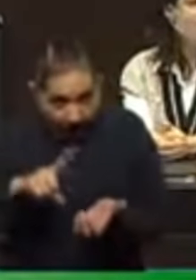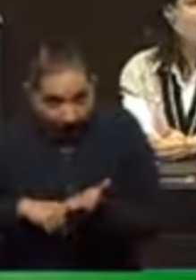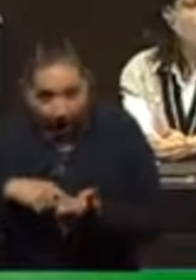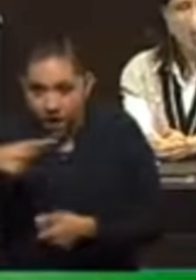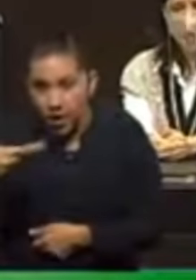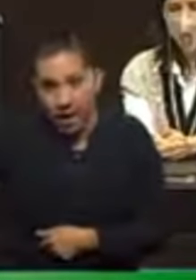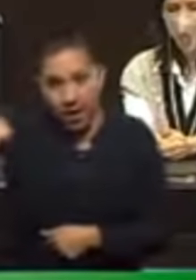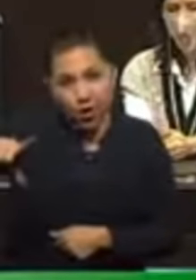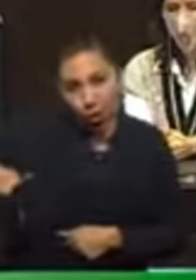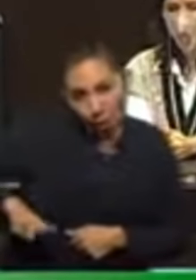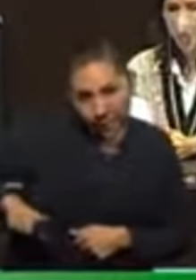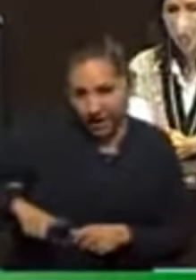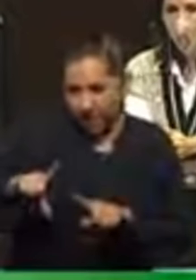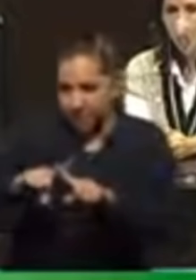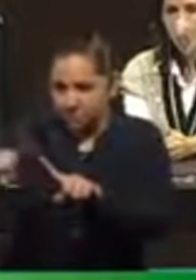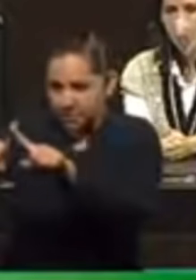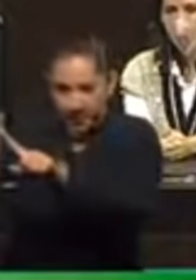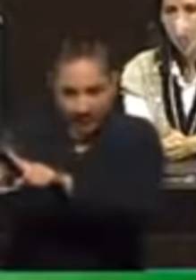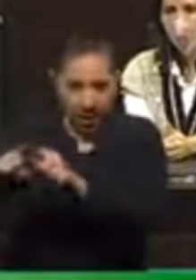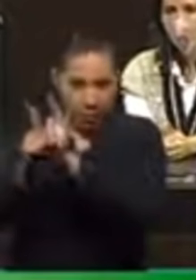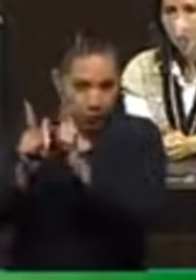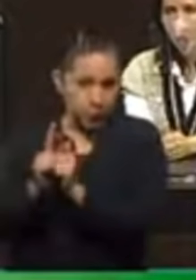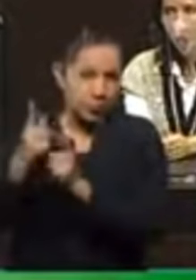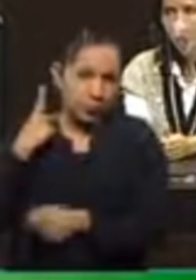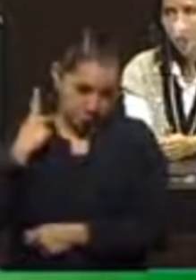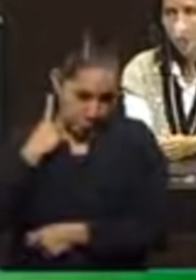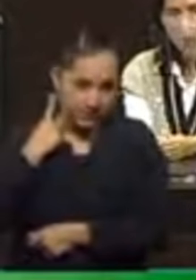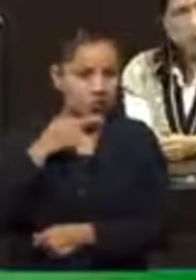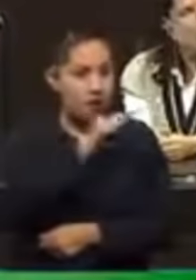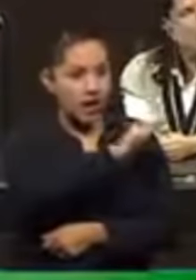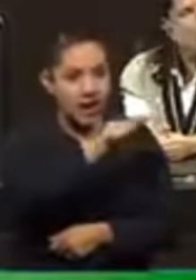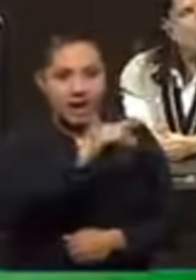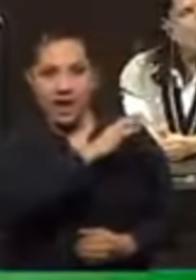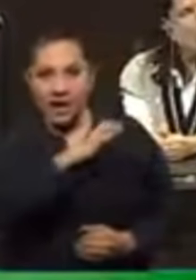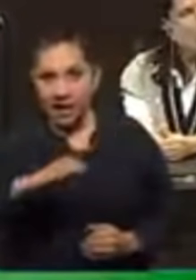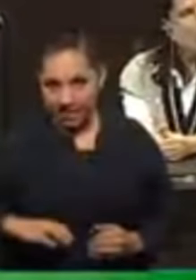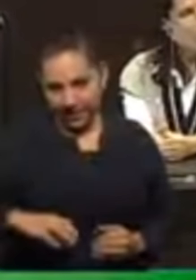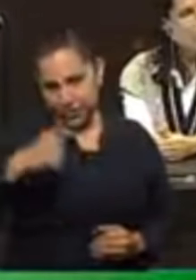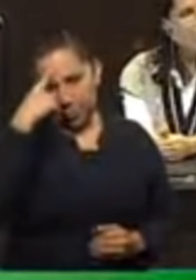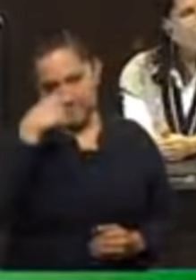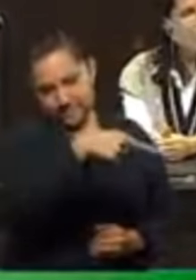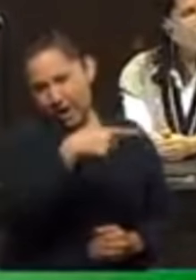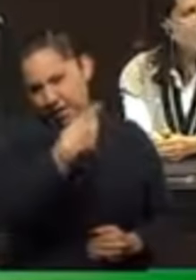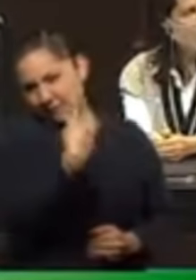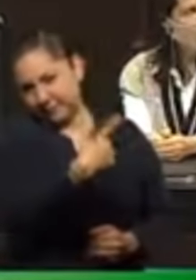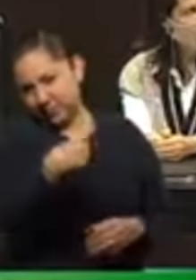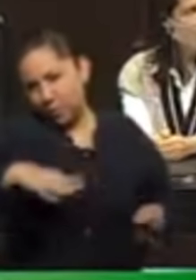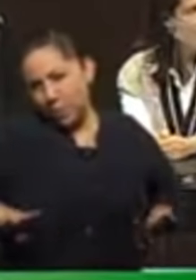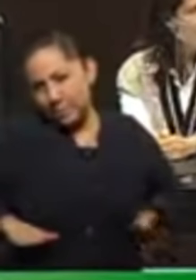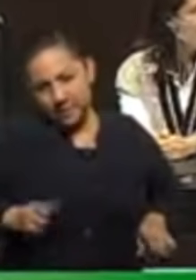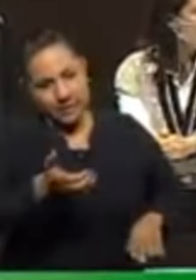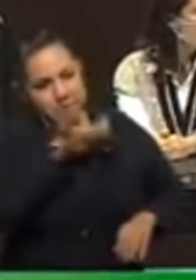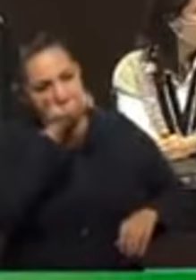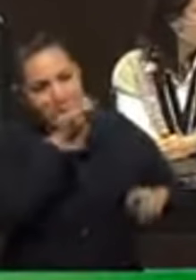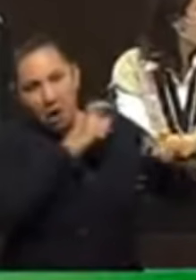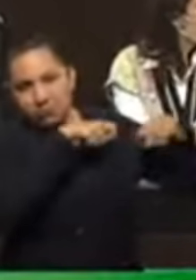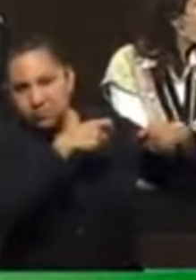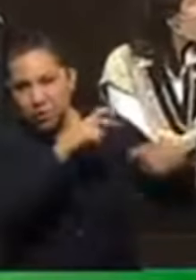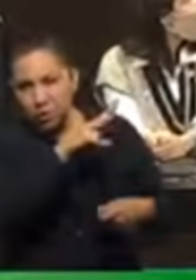los gobernadores de la oposición apoyando a los candidatos de la coalición conservadora.